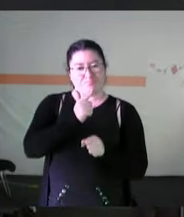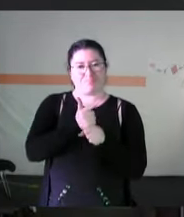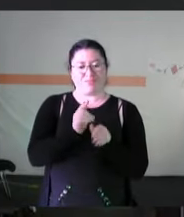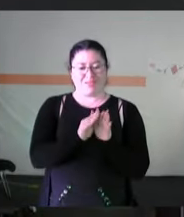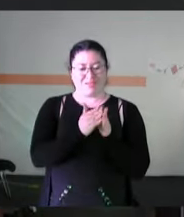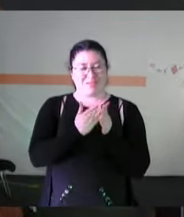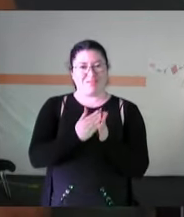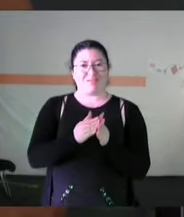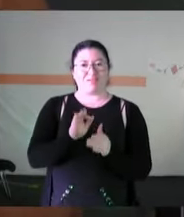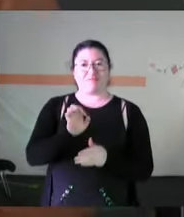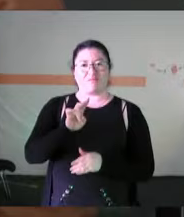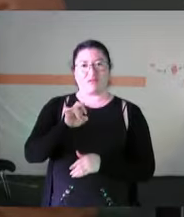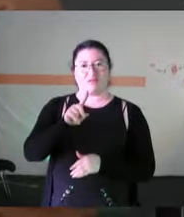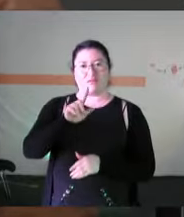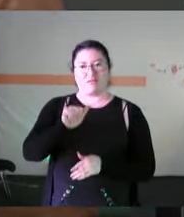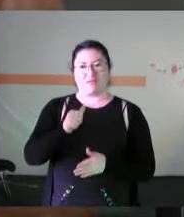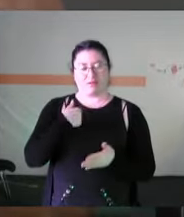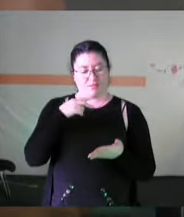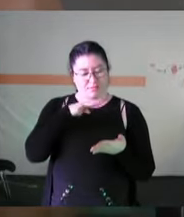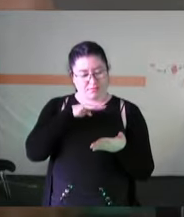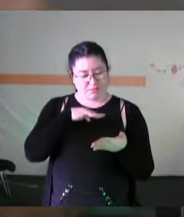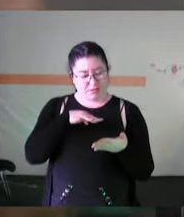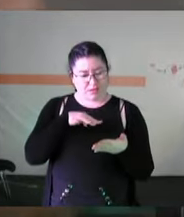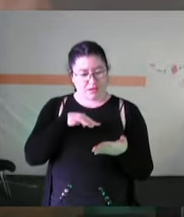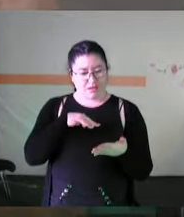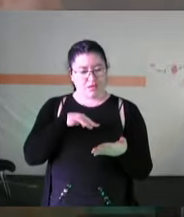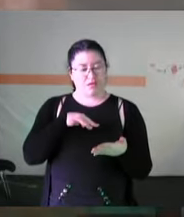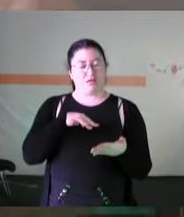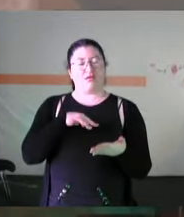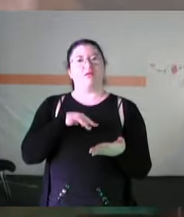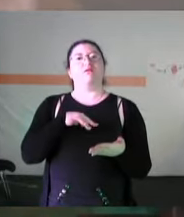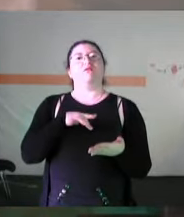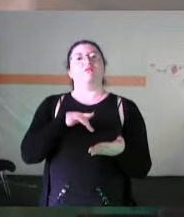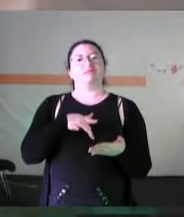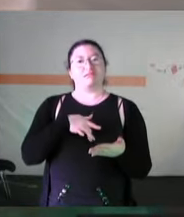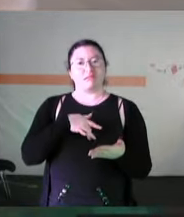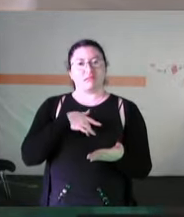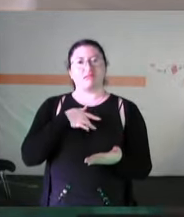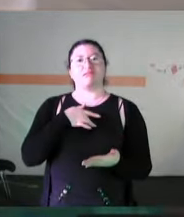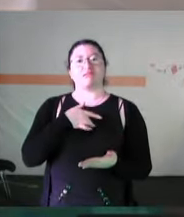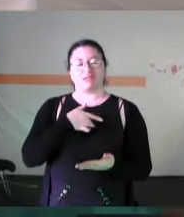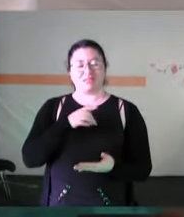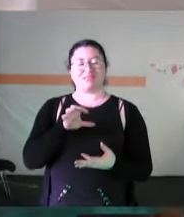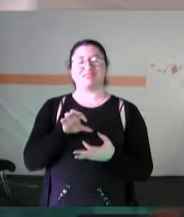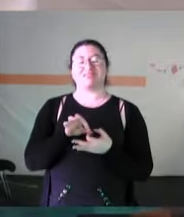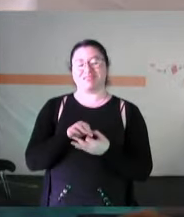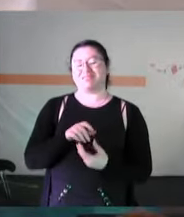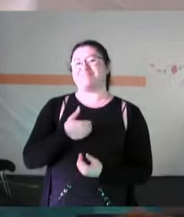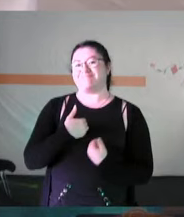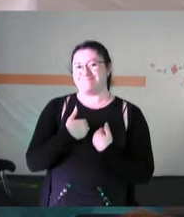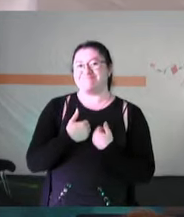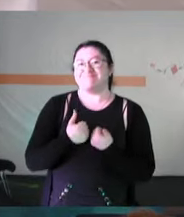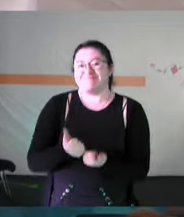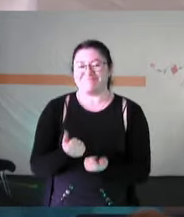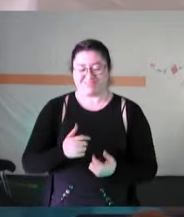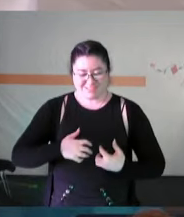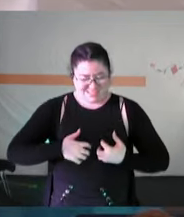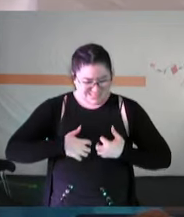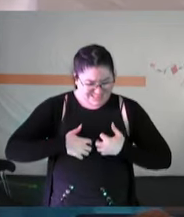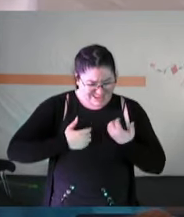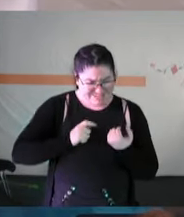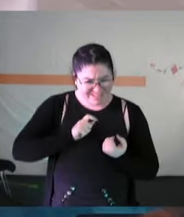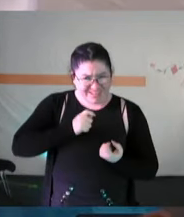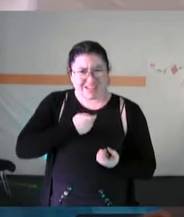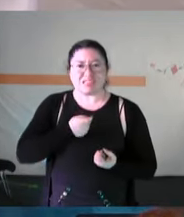mucho significado a esa rabia que es digna, a esa rabia, a ese enojo, a esas ganas